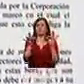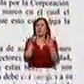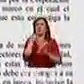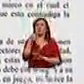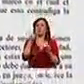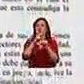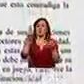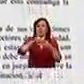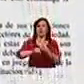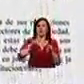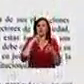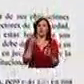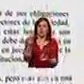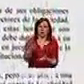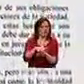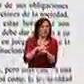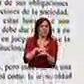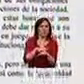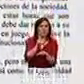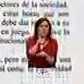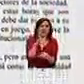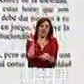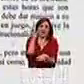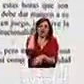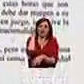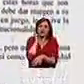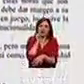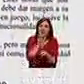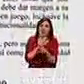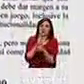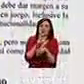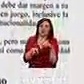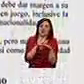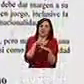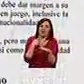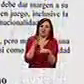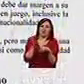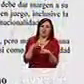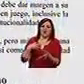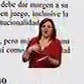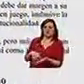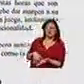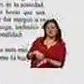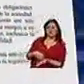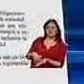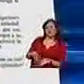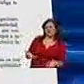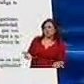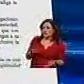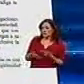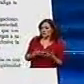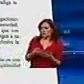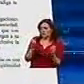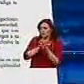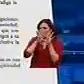sostiene que lo contrario no hace sino dejar una sombra de duda sobre la transparencia absoluta e incuestionable que debe enmarcar un proceso de